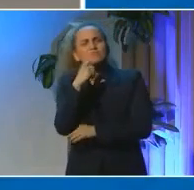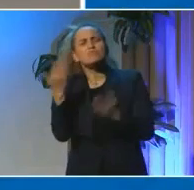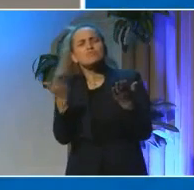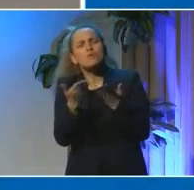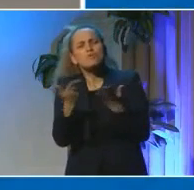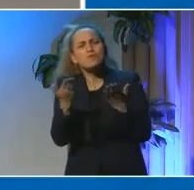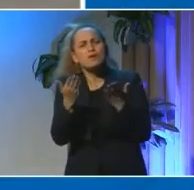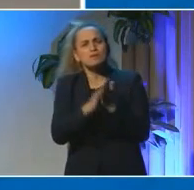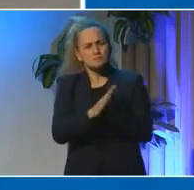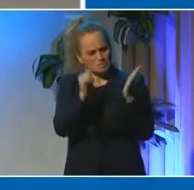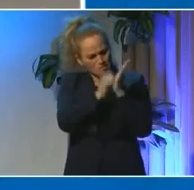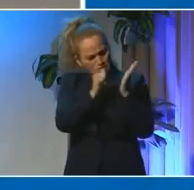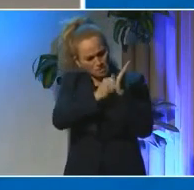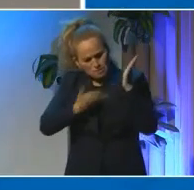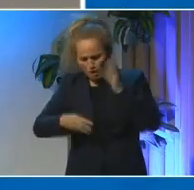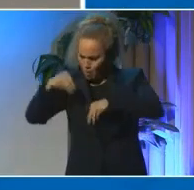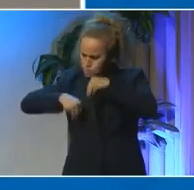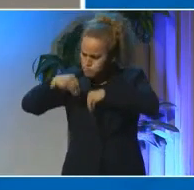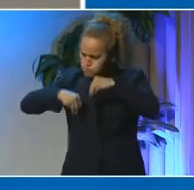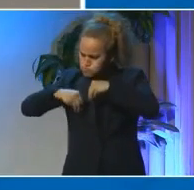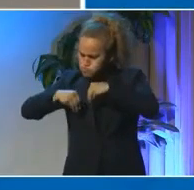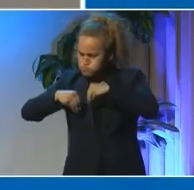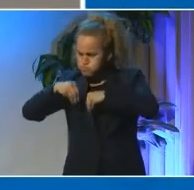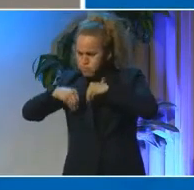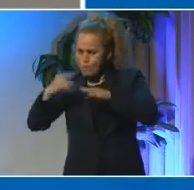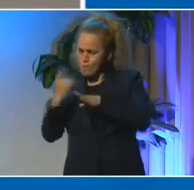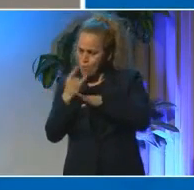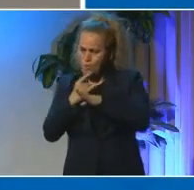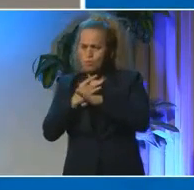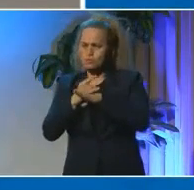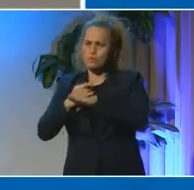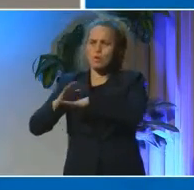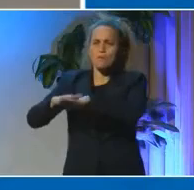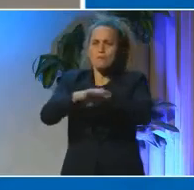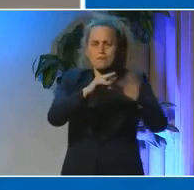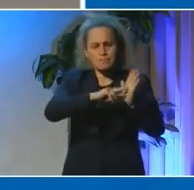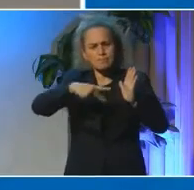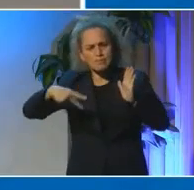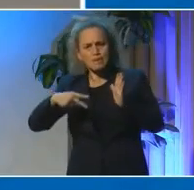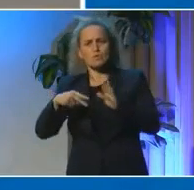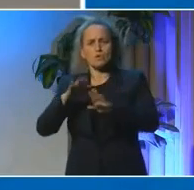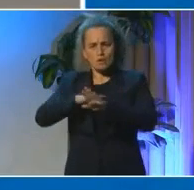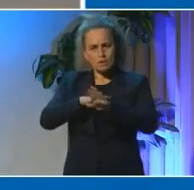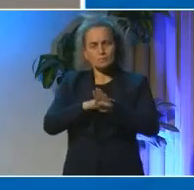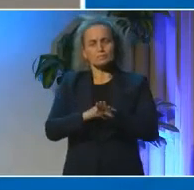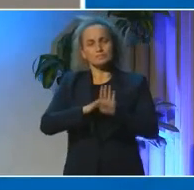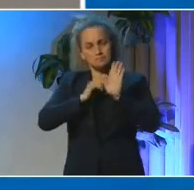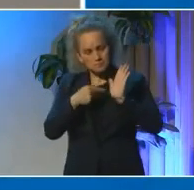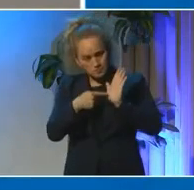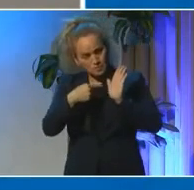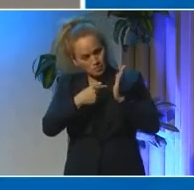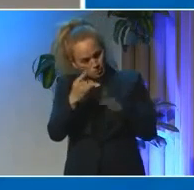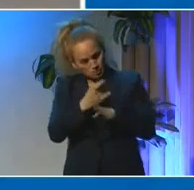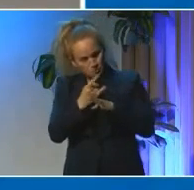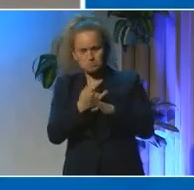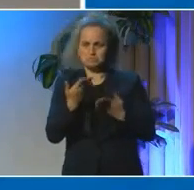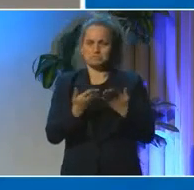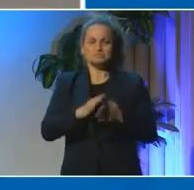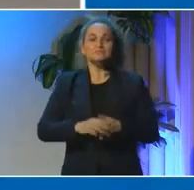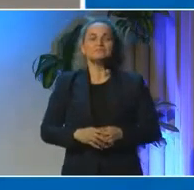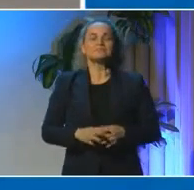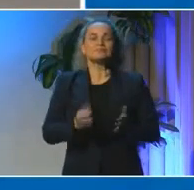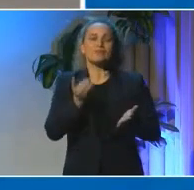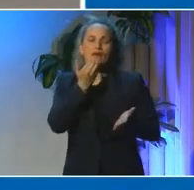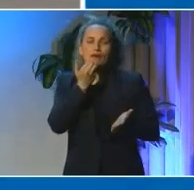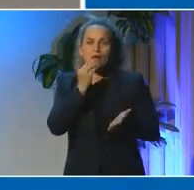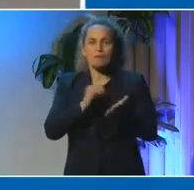vienen los materiales con que están hechos esos esos dispositivos móviles Sí y muy pocas veces eh Como